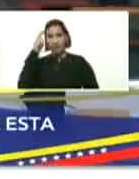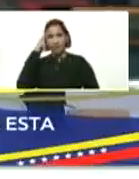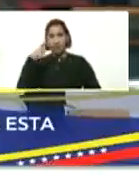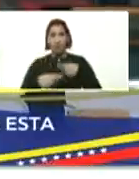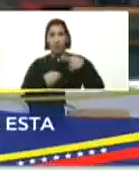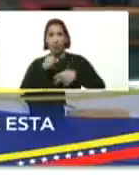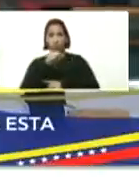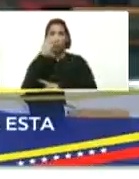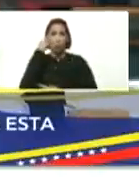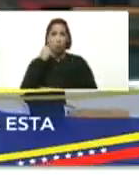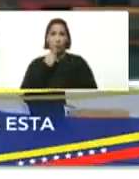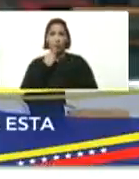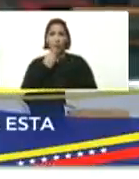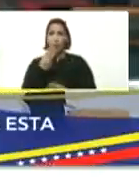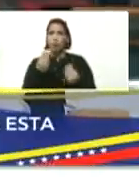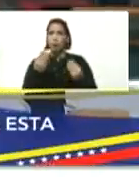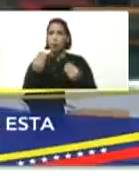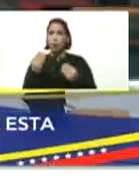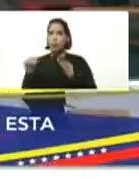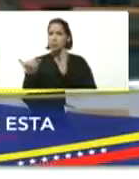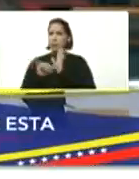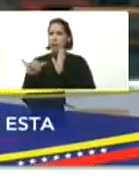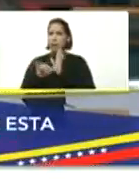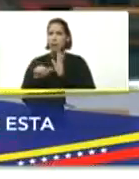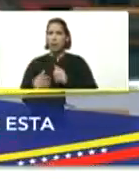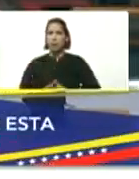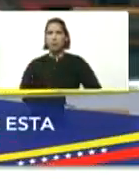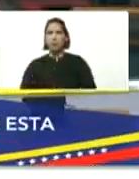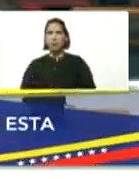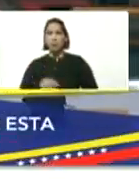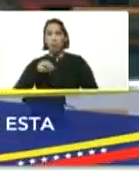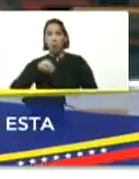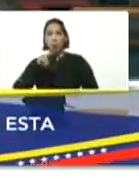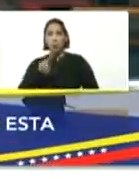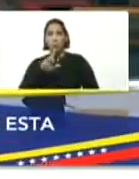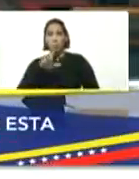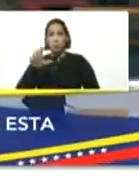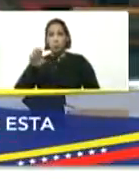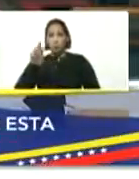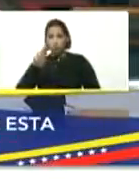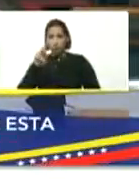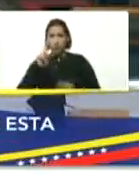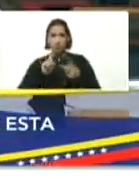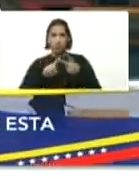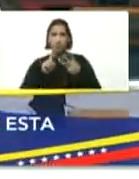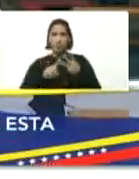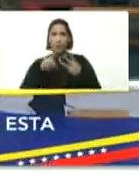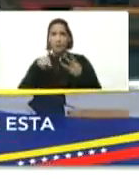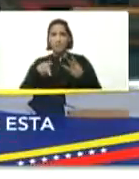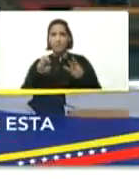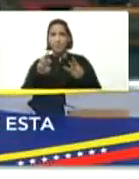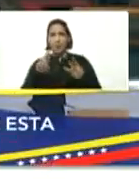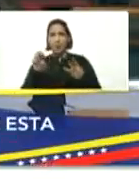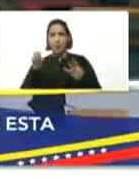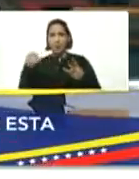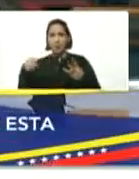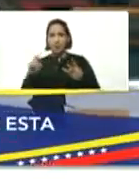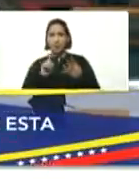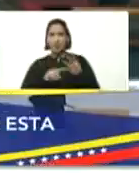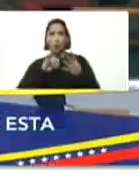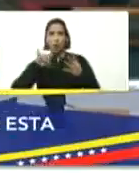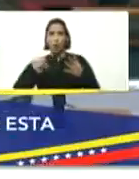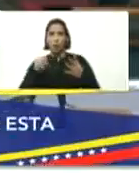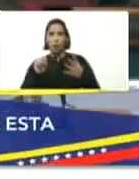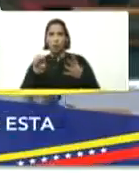Bolivariana, muy cerca. Müller Rojas, Pérez Arcay, José Vicente